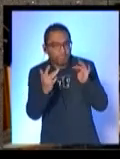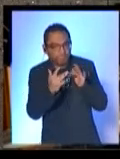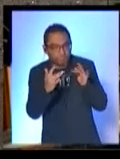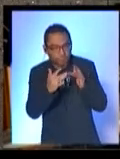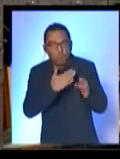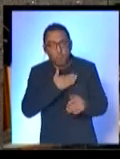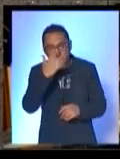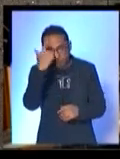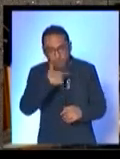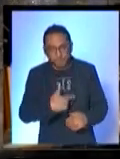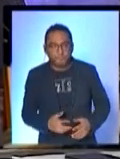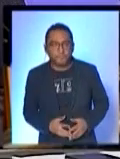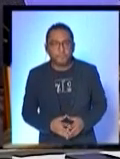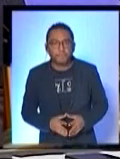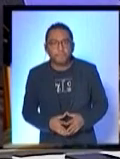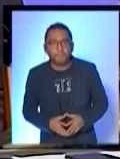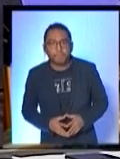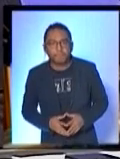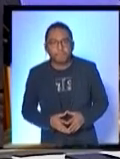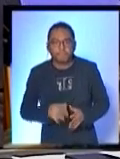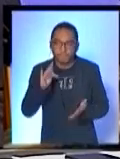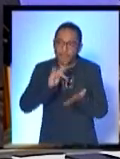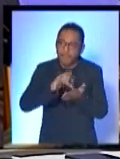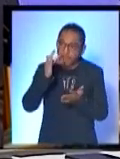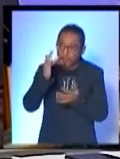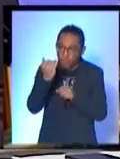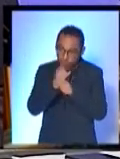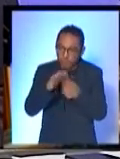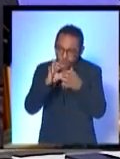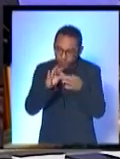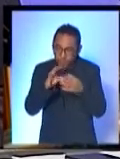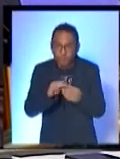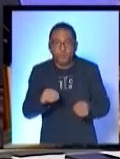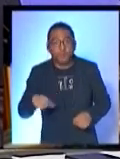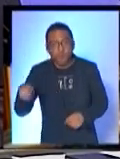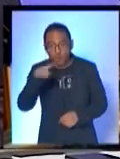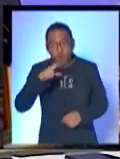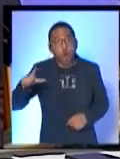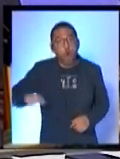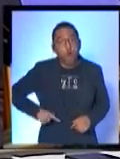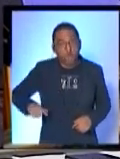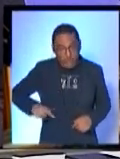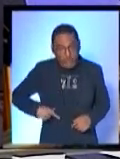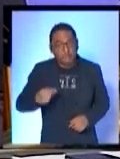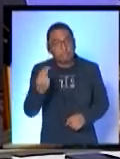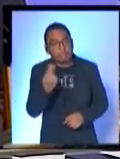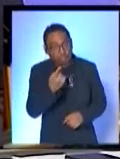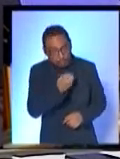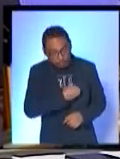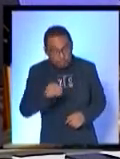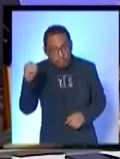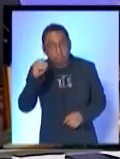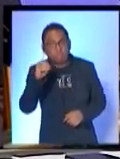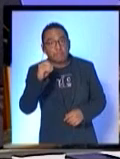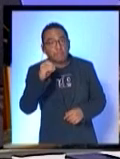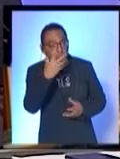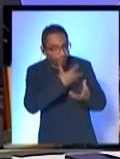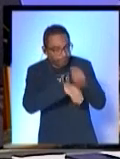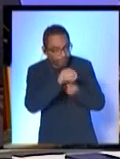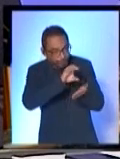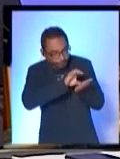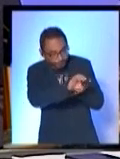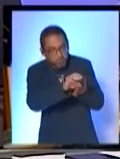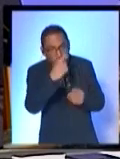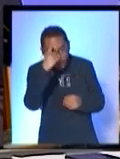Muy buenas noches. Gracias, Livia, por la información. Los gobiernos deben invertir en la conservación y supervisión de todas